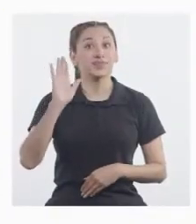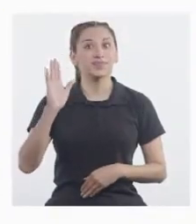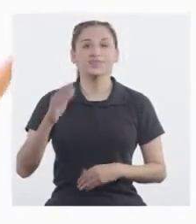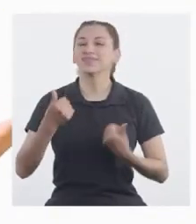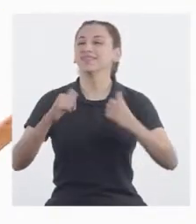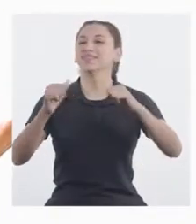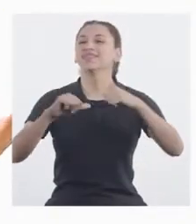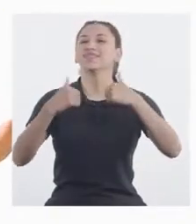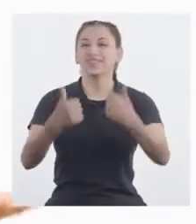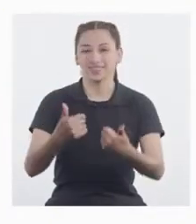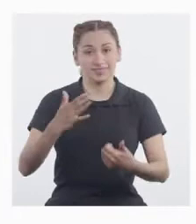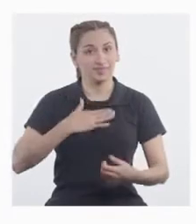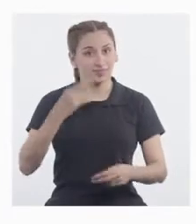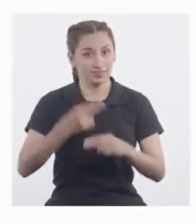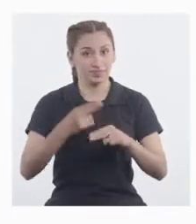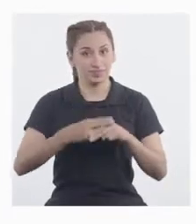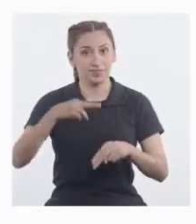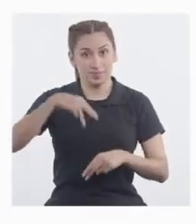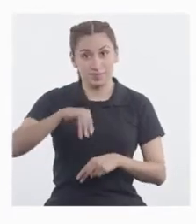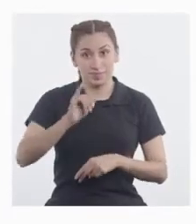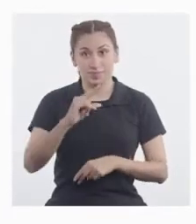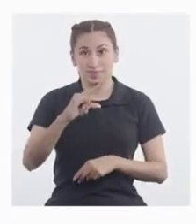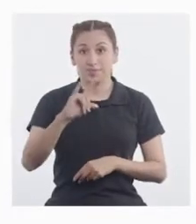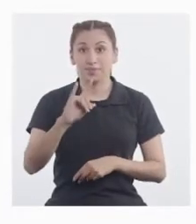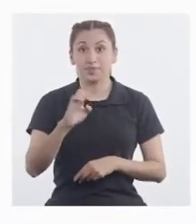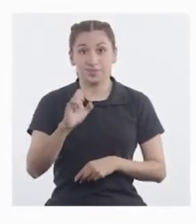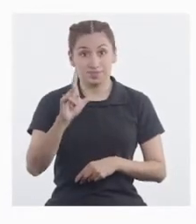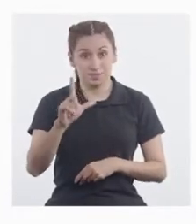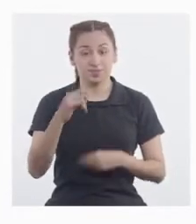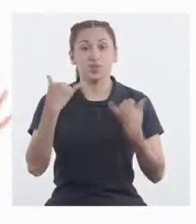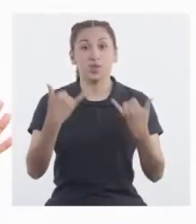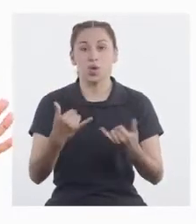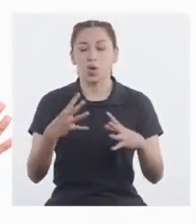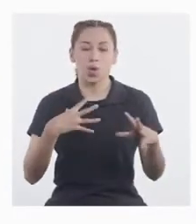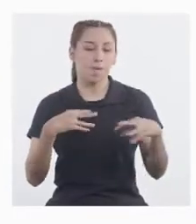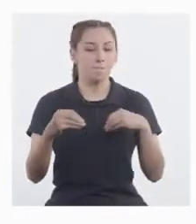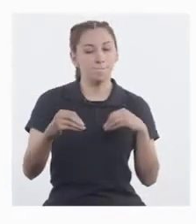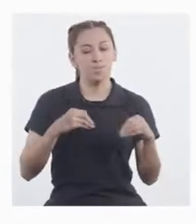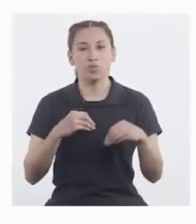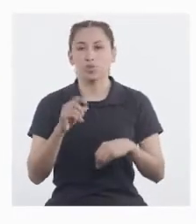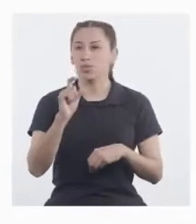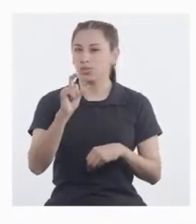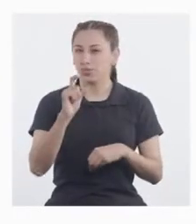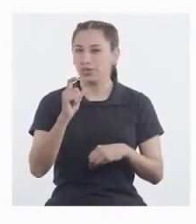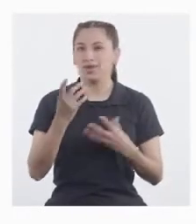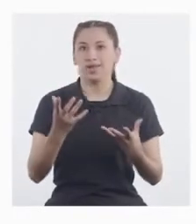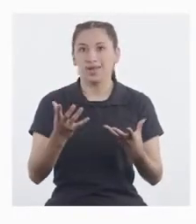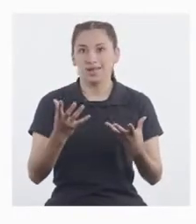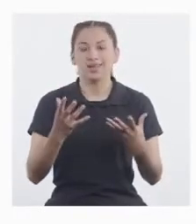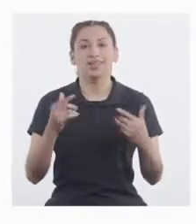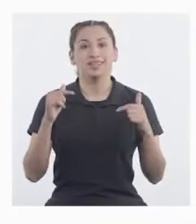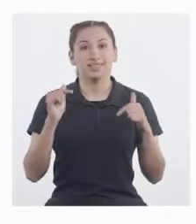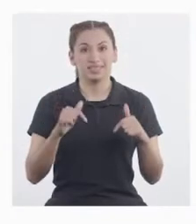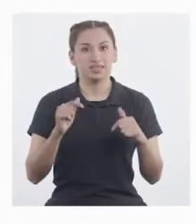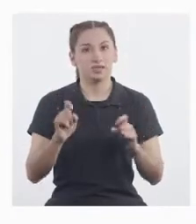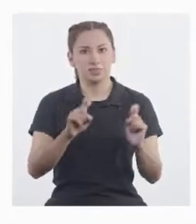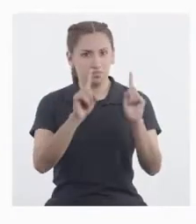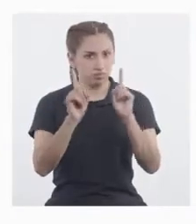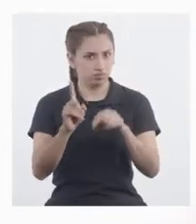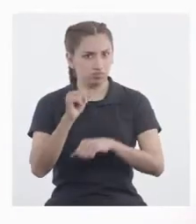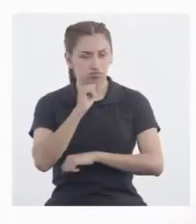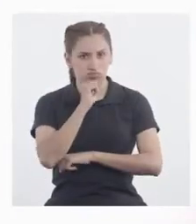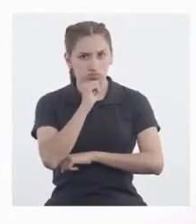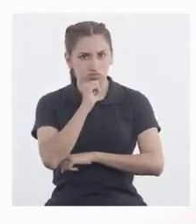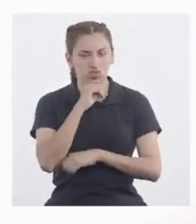Hola, ¿cómo están? Mi nombre es Miguel Ángel y hoy vamos a movernos un poco mientras nos hacemos esta